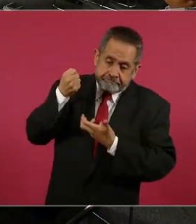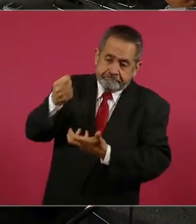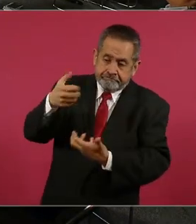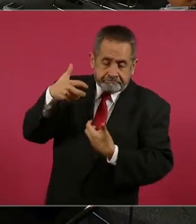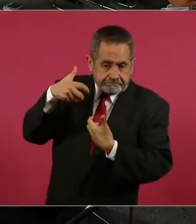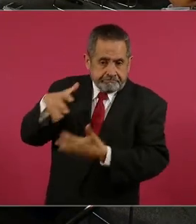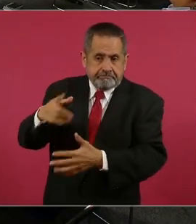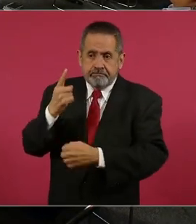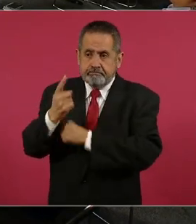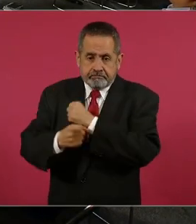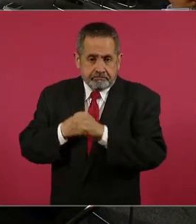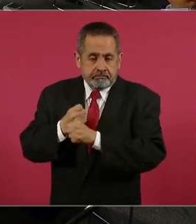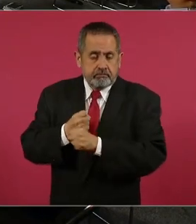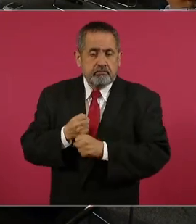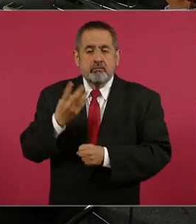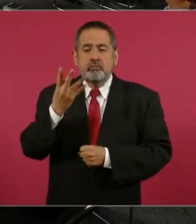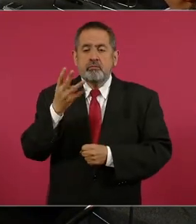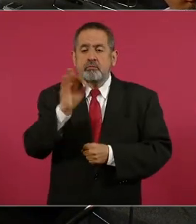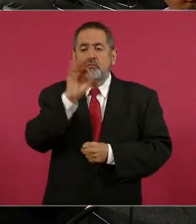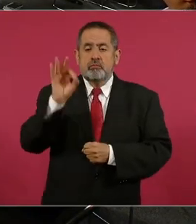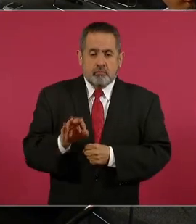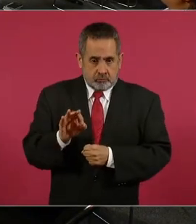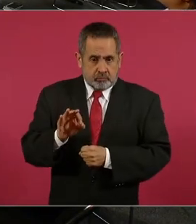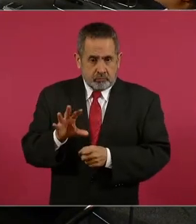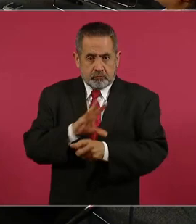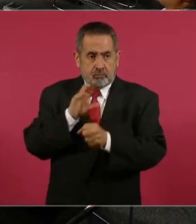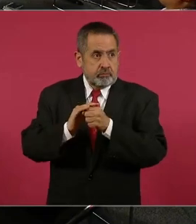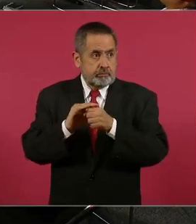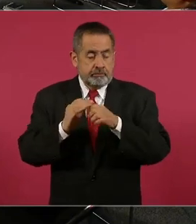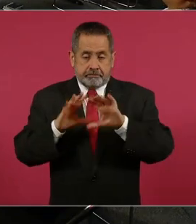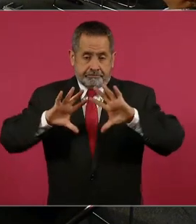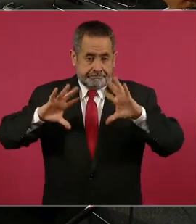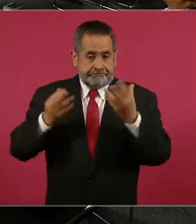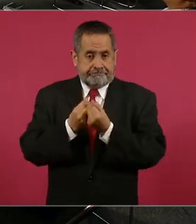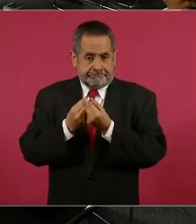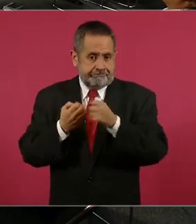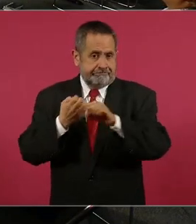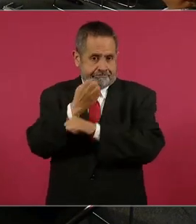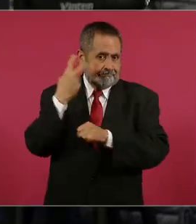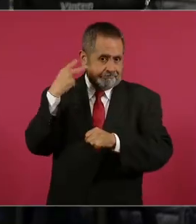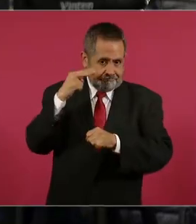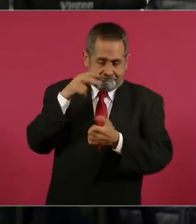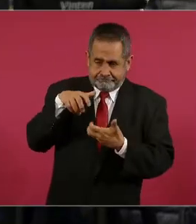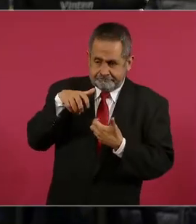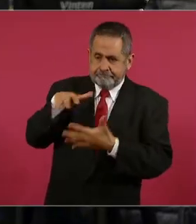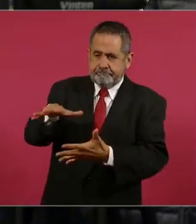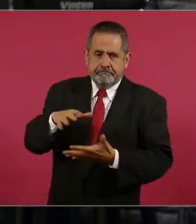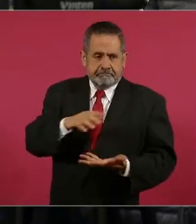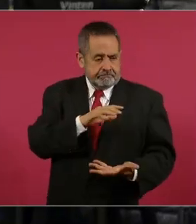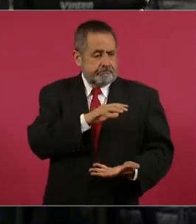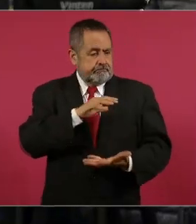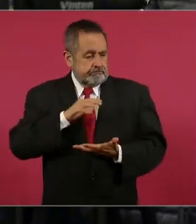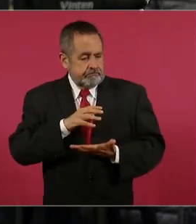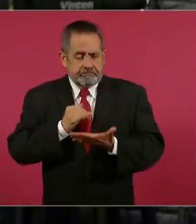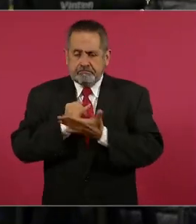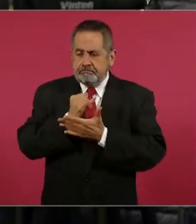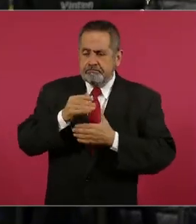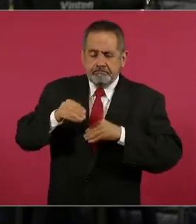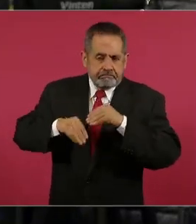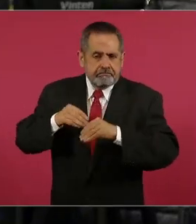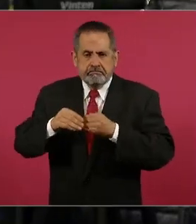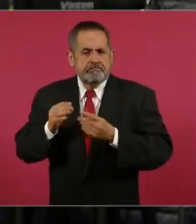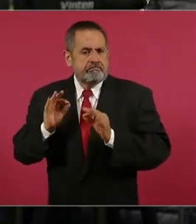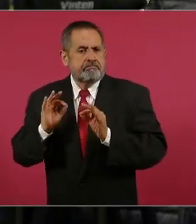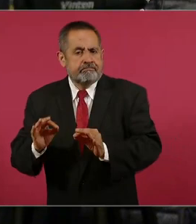un presupuesto de 4% del presupuesto estatal, que garantizaría su autonomía en cuanto a recursos.